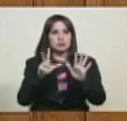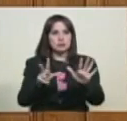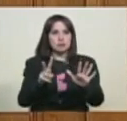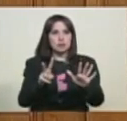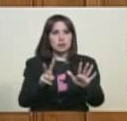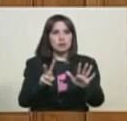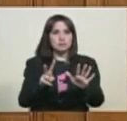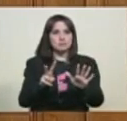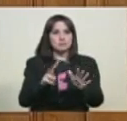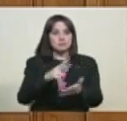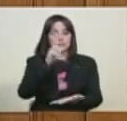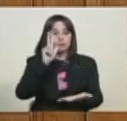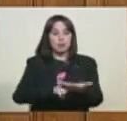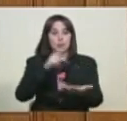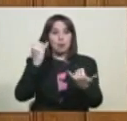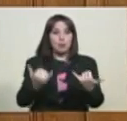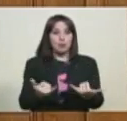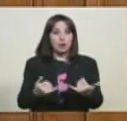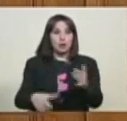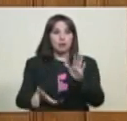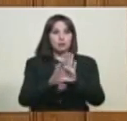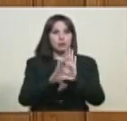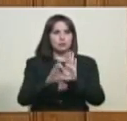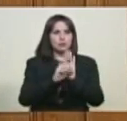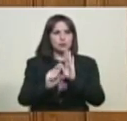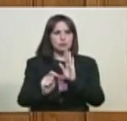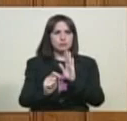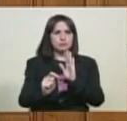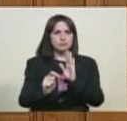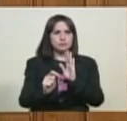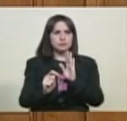2017. Elecciones para aprobar esta constitución en referéndum